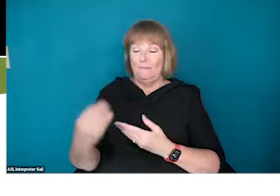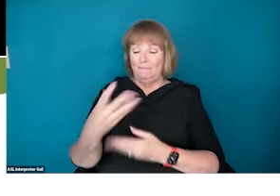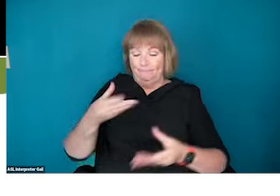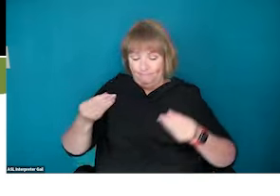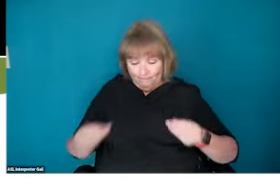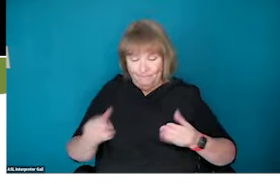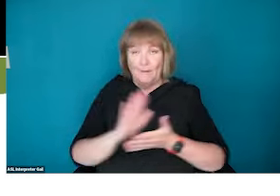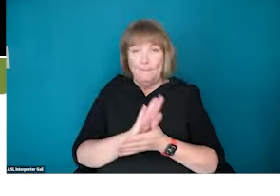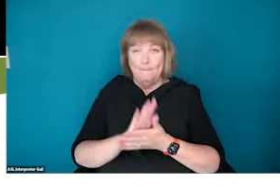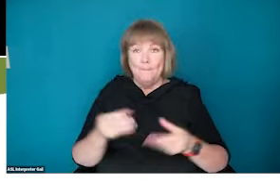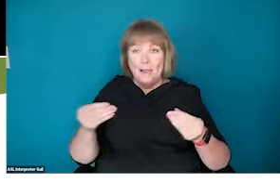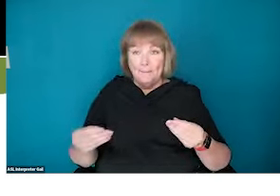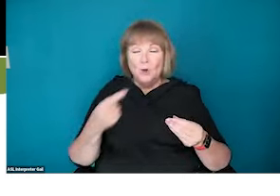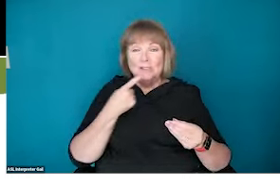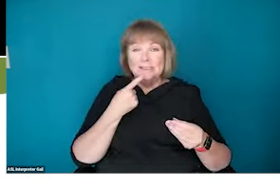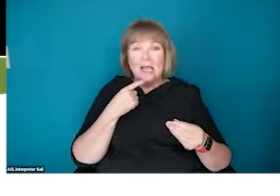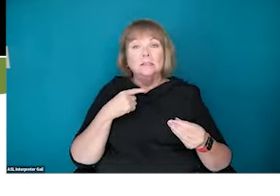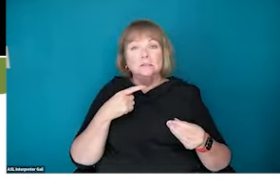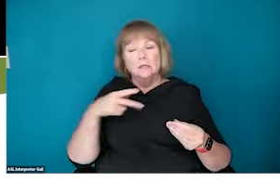necesita firmar absolutamente todo.